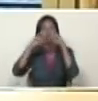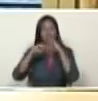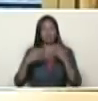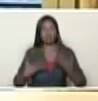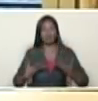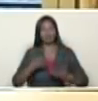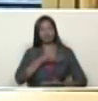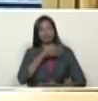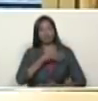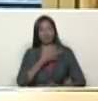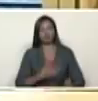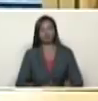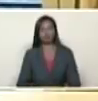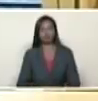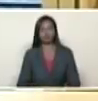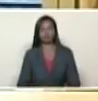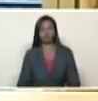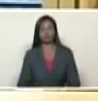social.